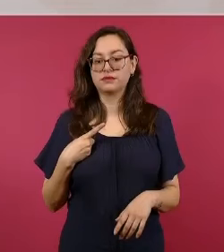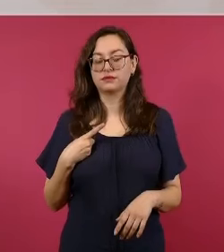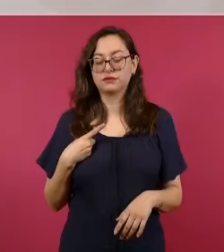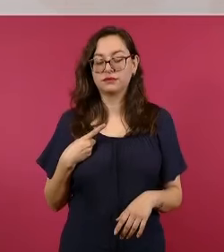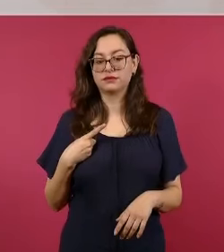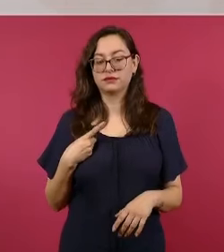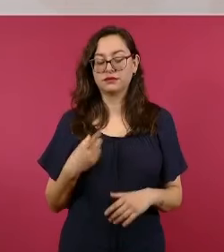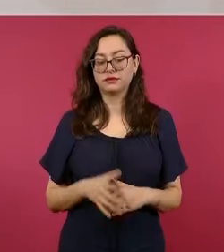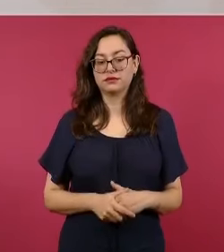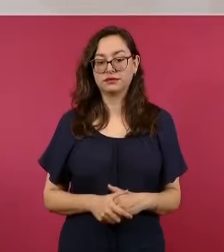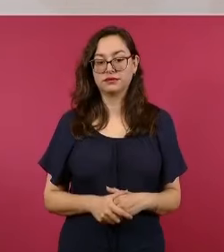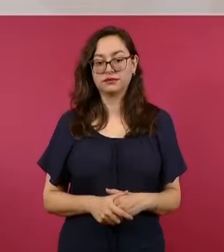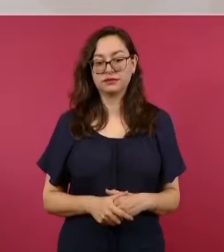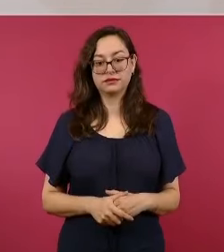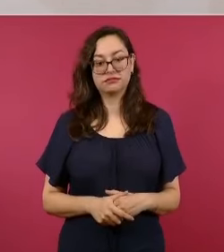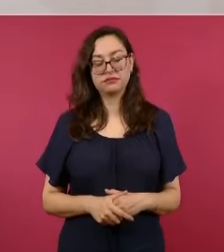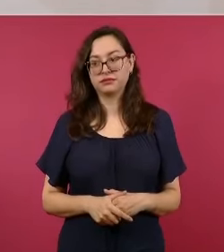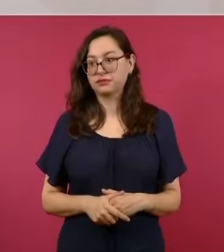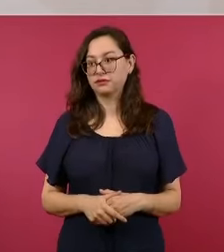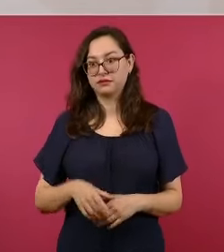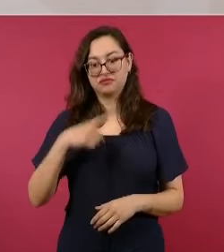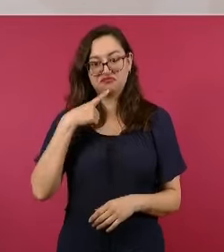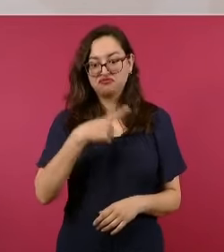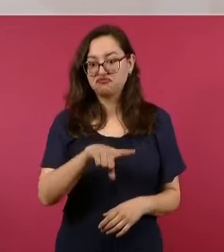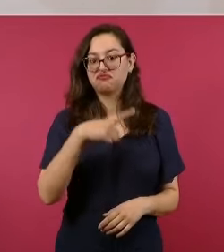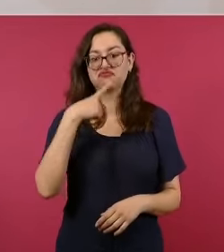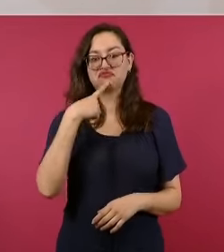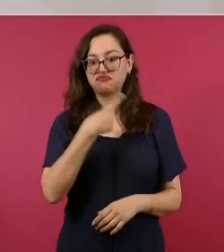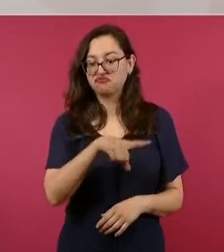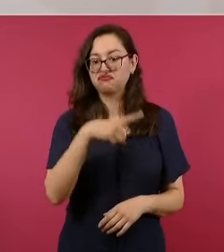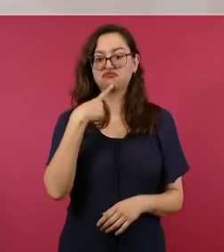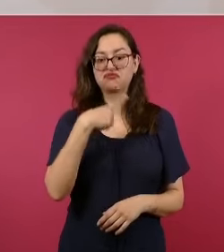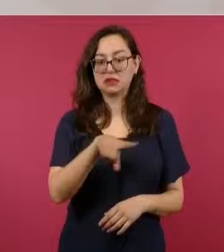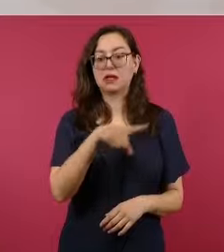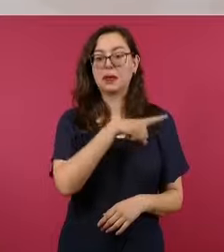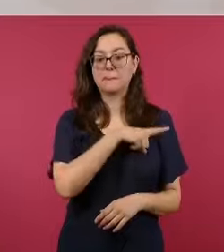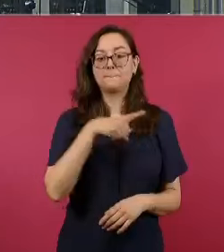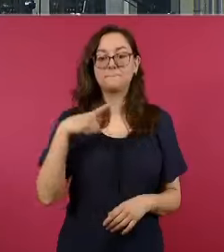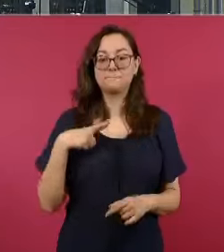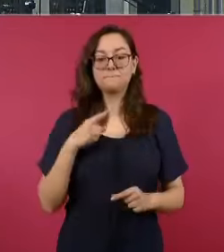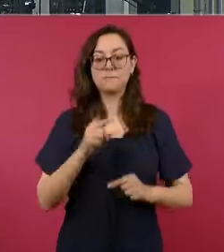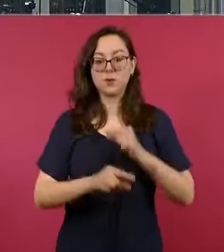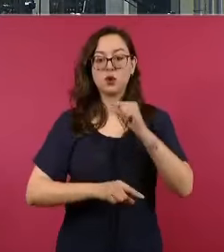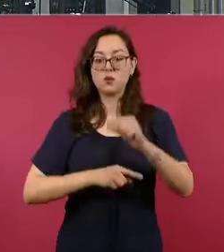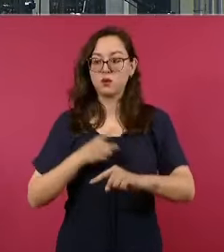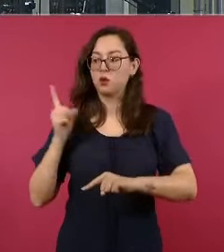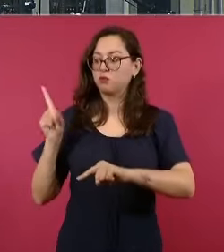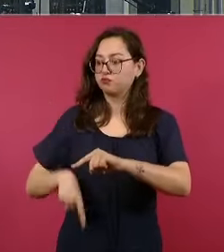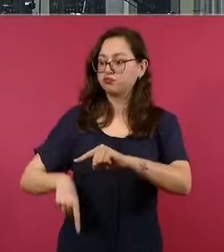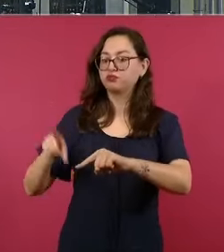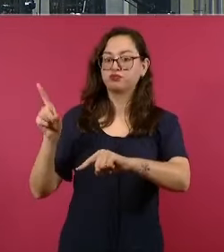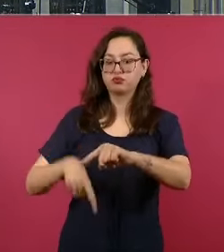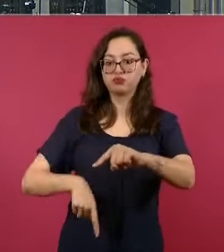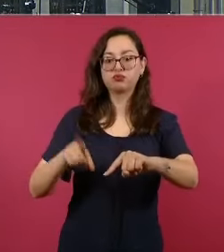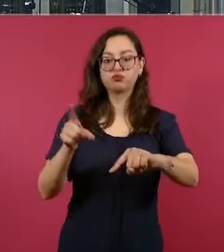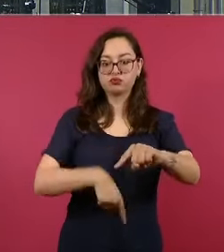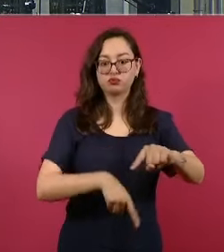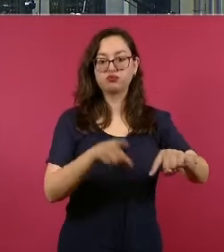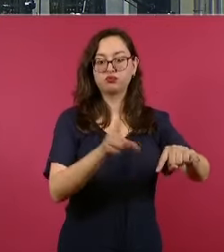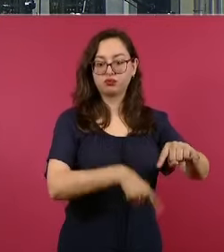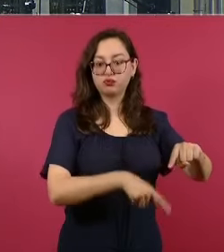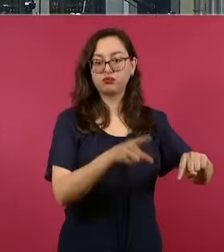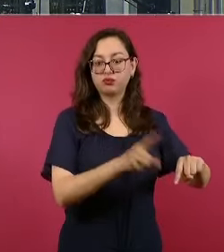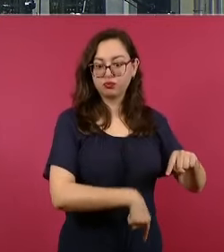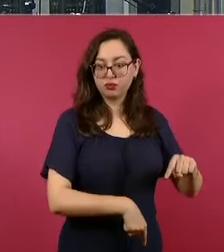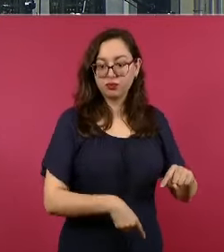desaparecerlo en todos lados y vamos a dejar nosotros también